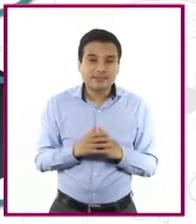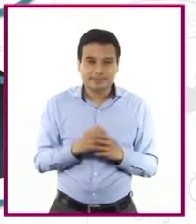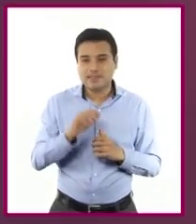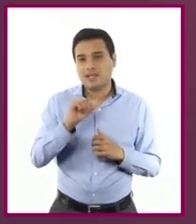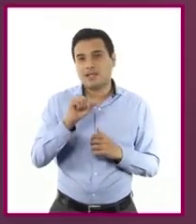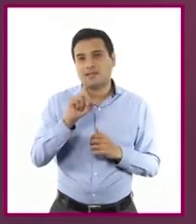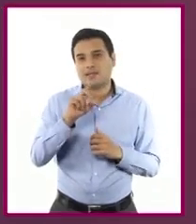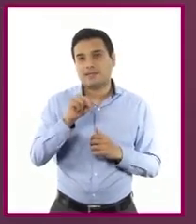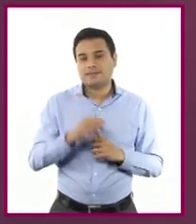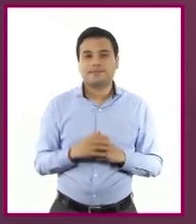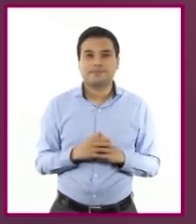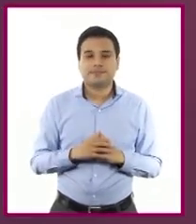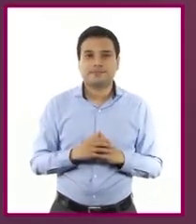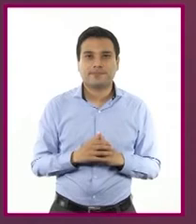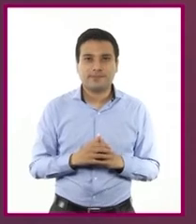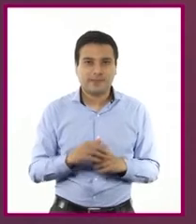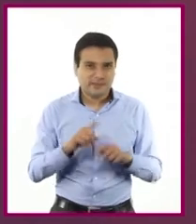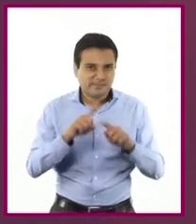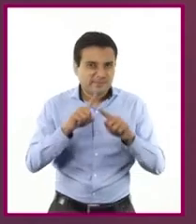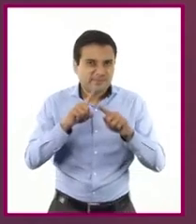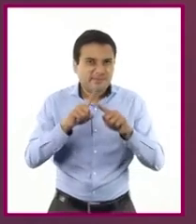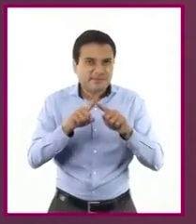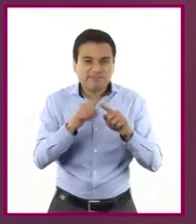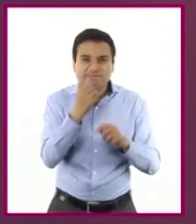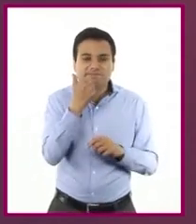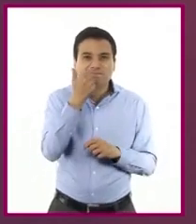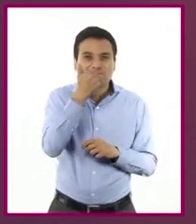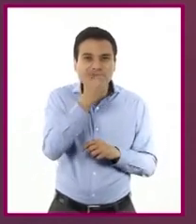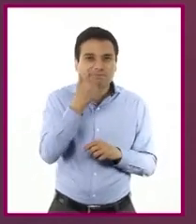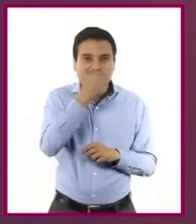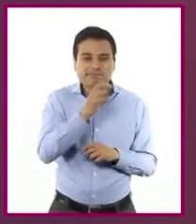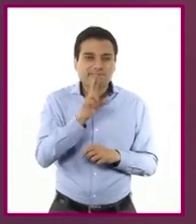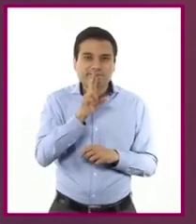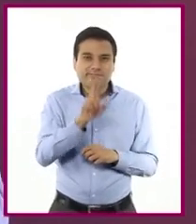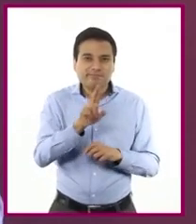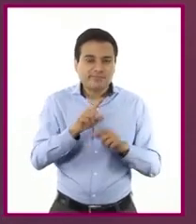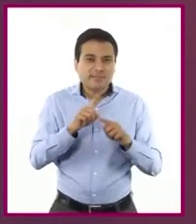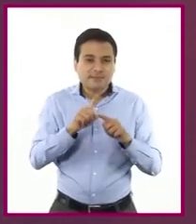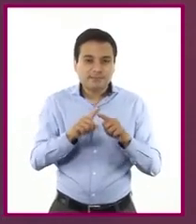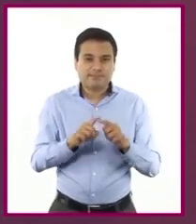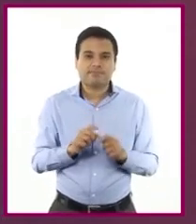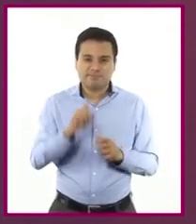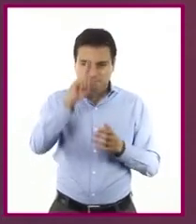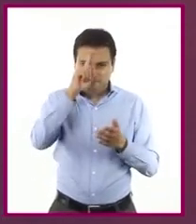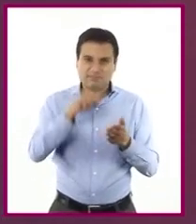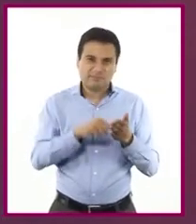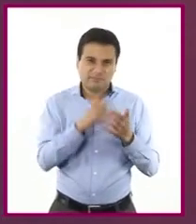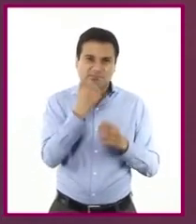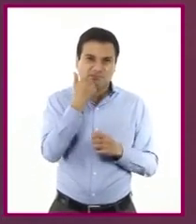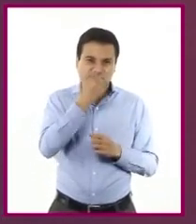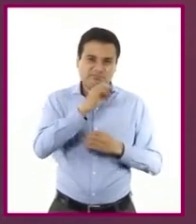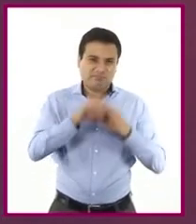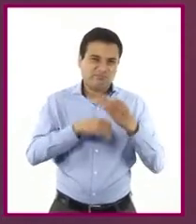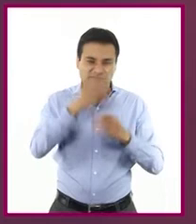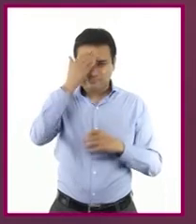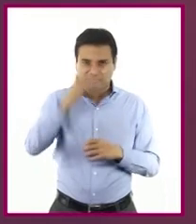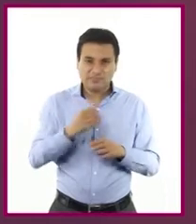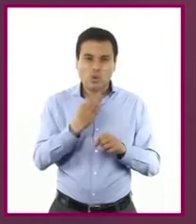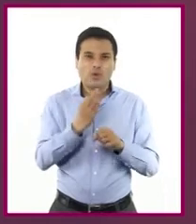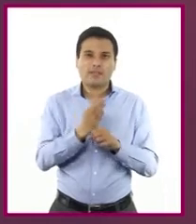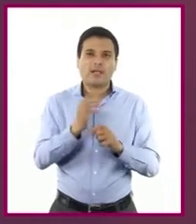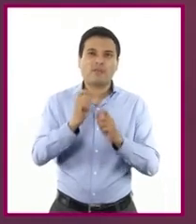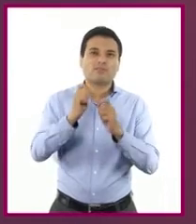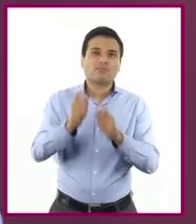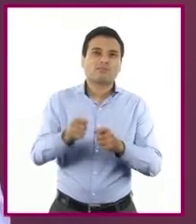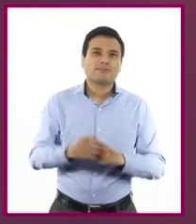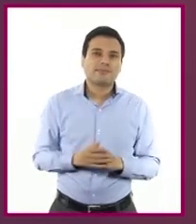ADN. ¿Quién será el estudiante elegido, maestro? Estoy seguro de que todos tienen la respuesta, pero esta vez me voy